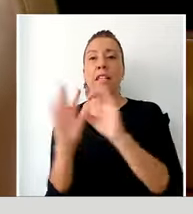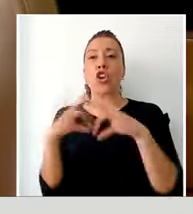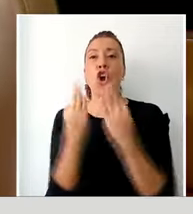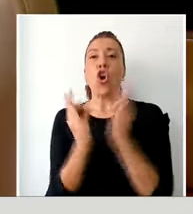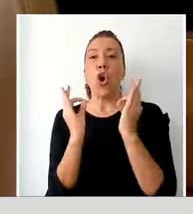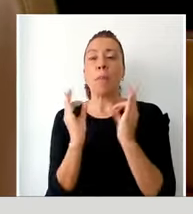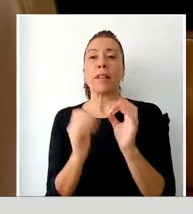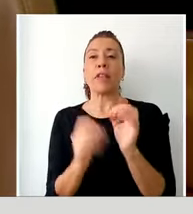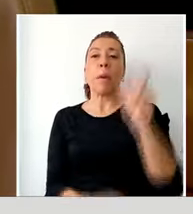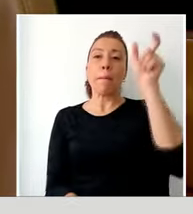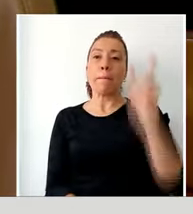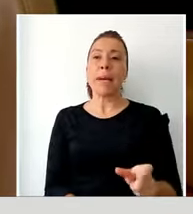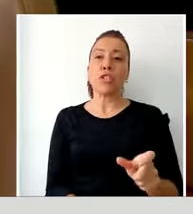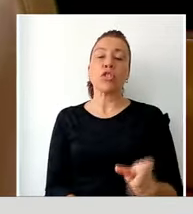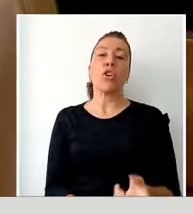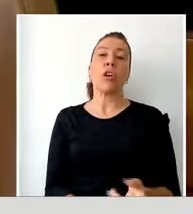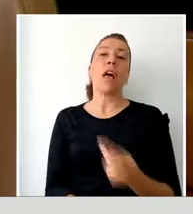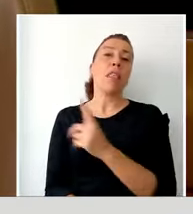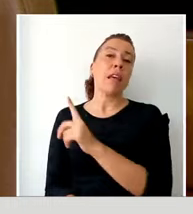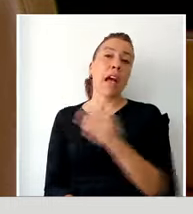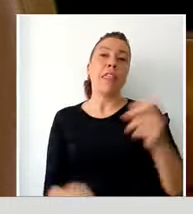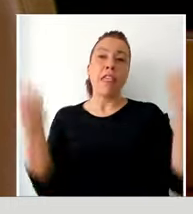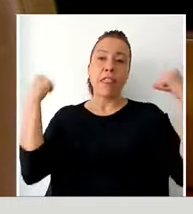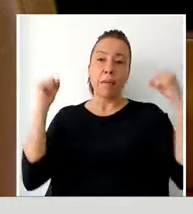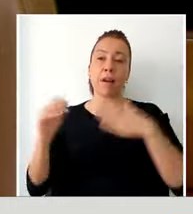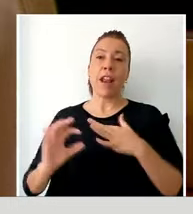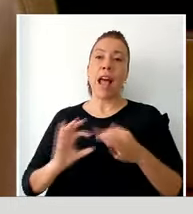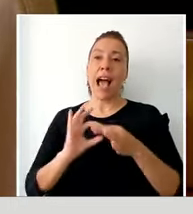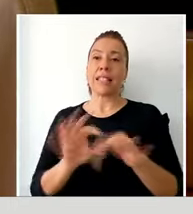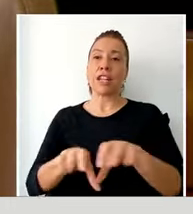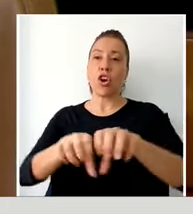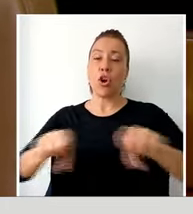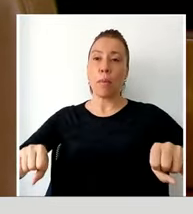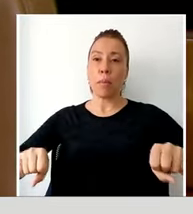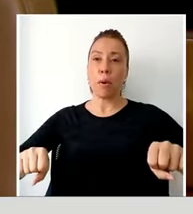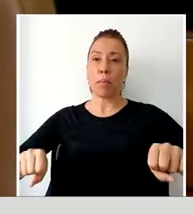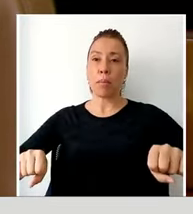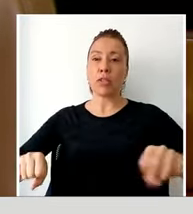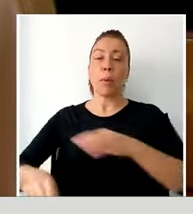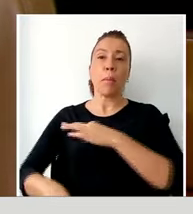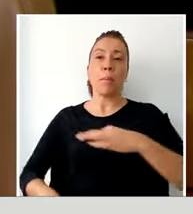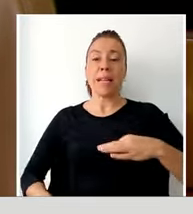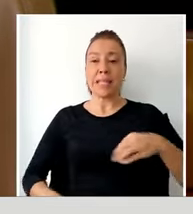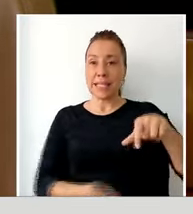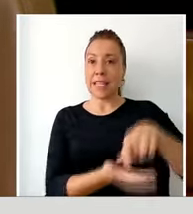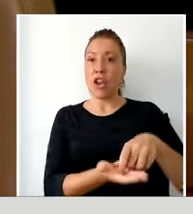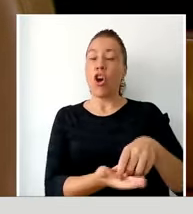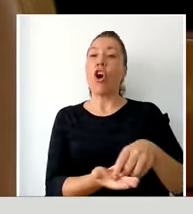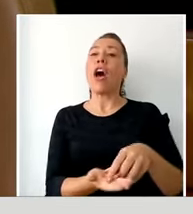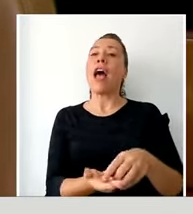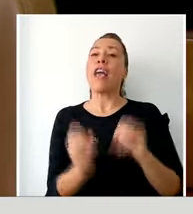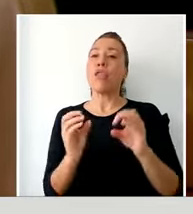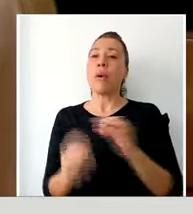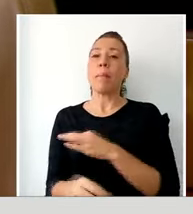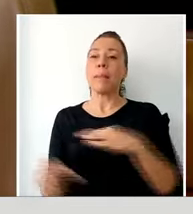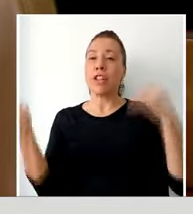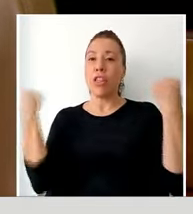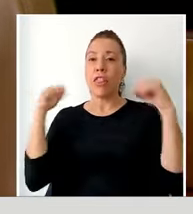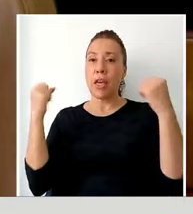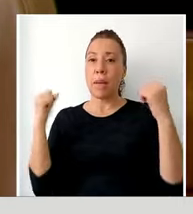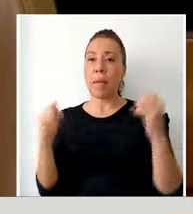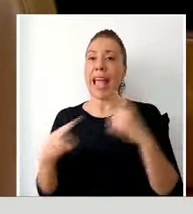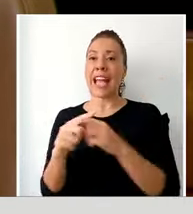de cada deportista presidente Quiero agradecer el que ha tenido el Ministerio de Educación el Ministerio del deporte El exministro